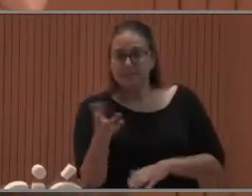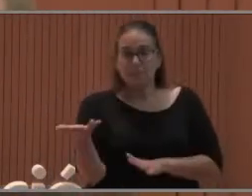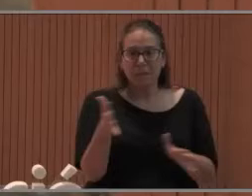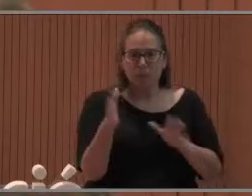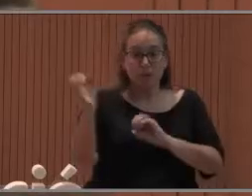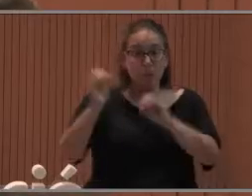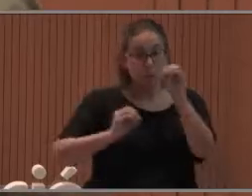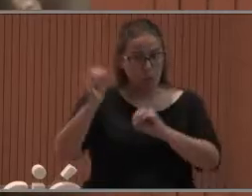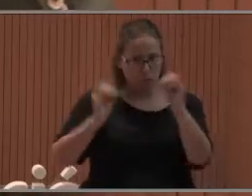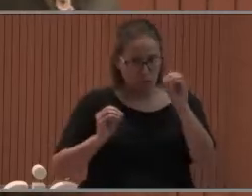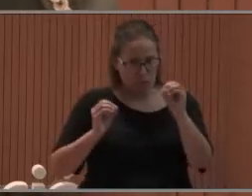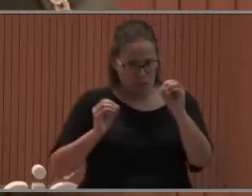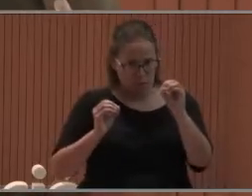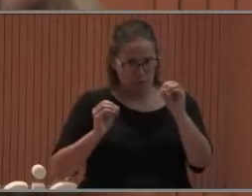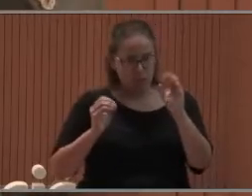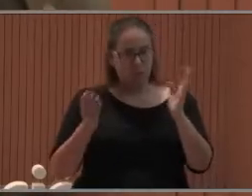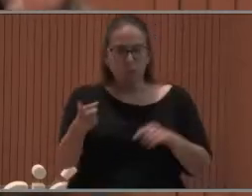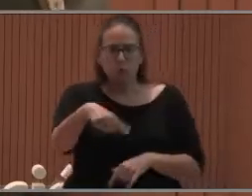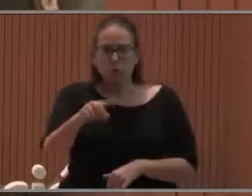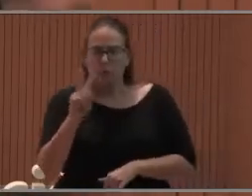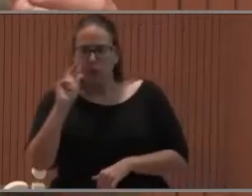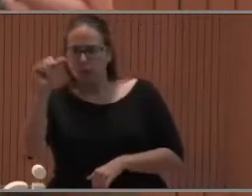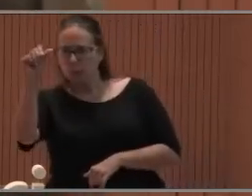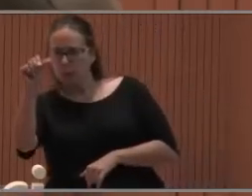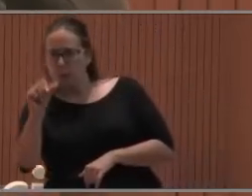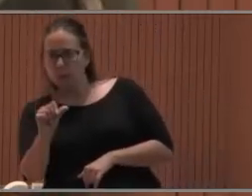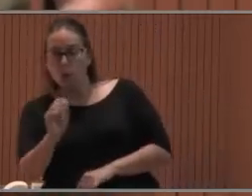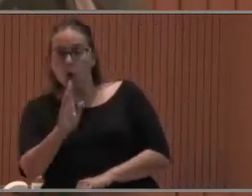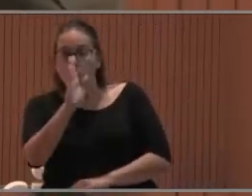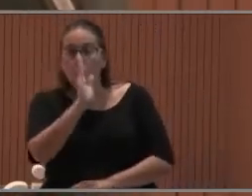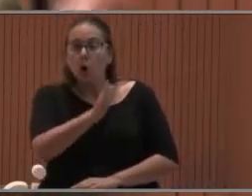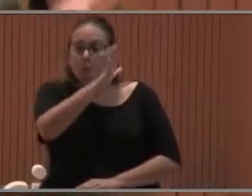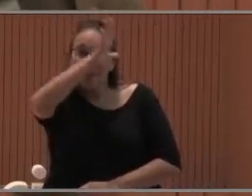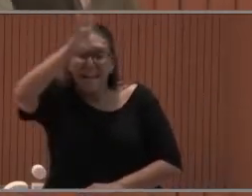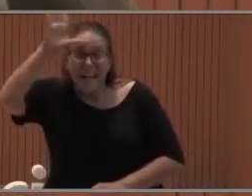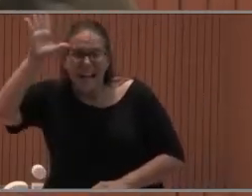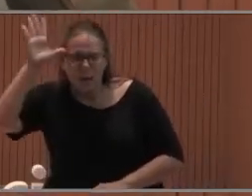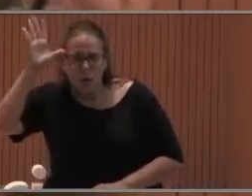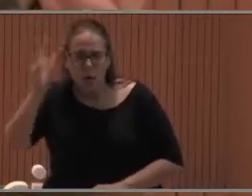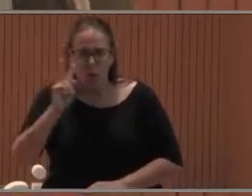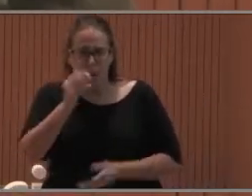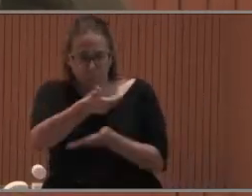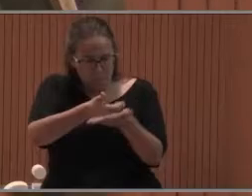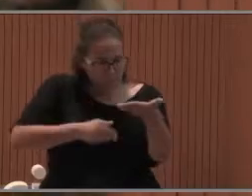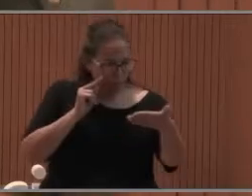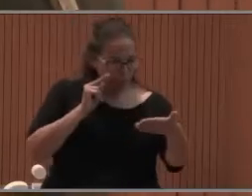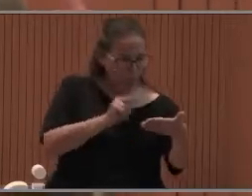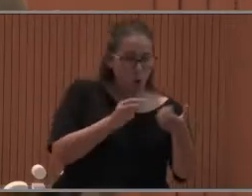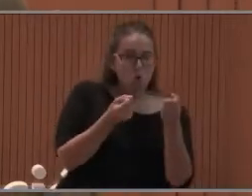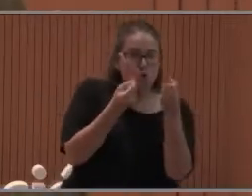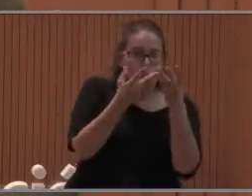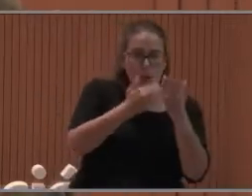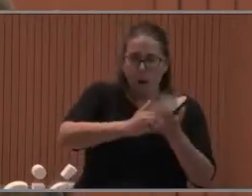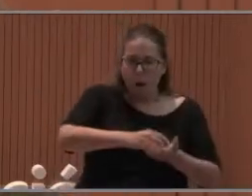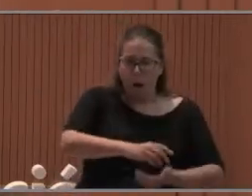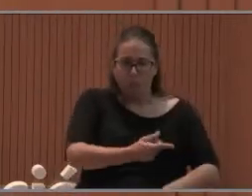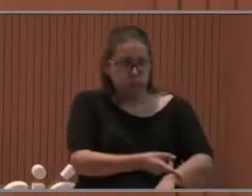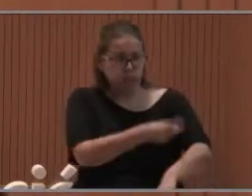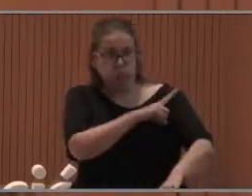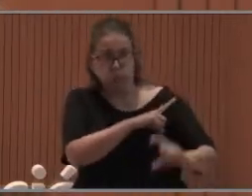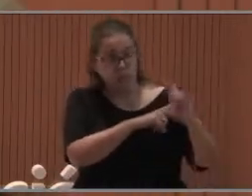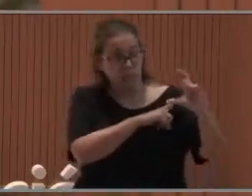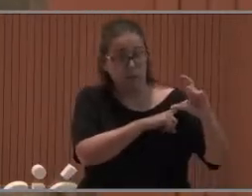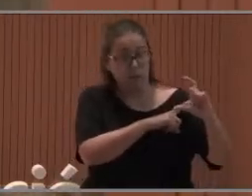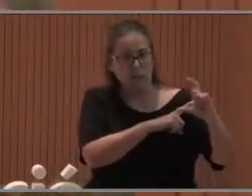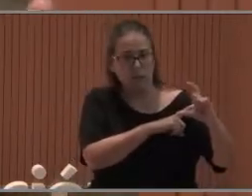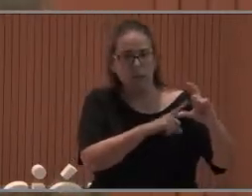es decir, cuando oigáis hablar de muertes por calor en los medios de comunicación, distinguir el golpe de calor de la mortalidad